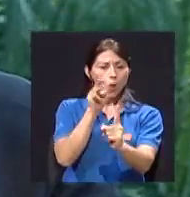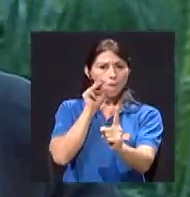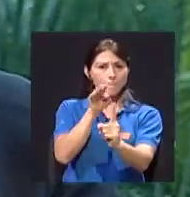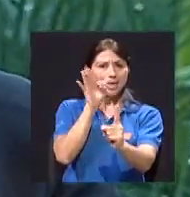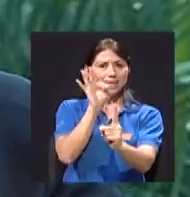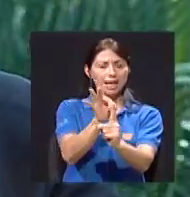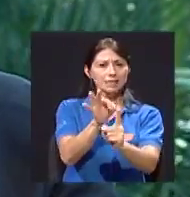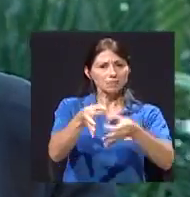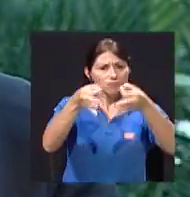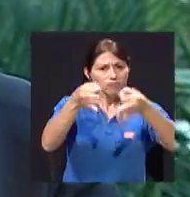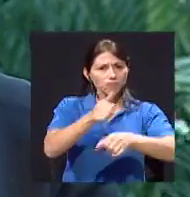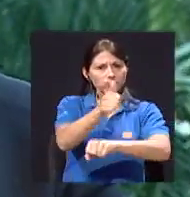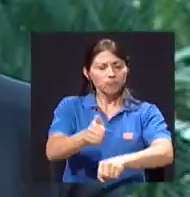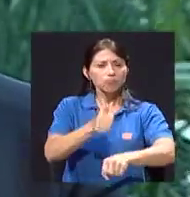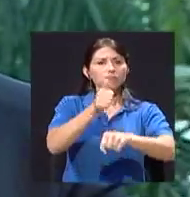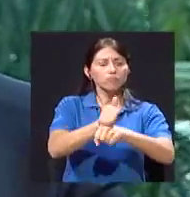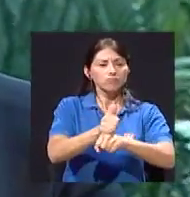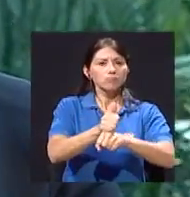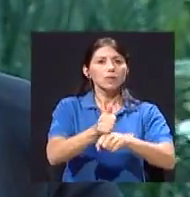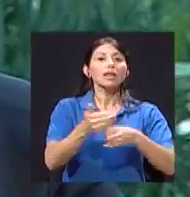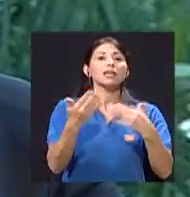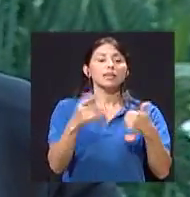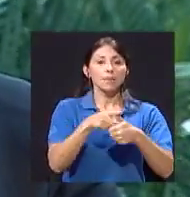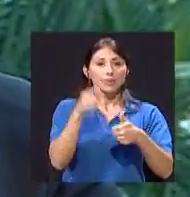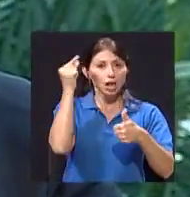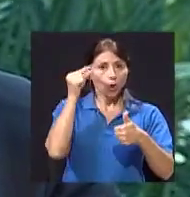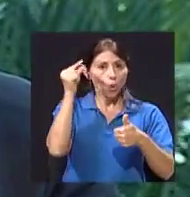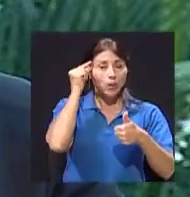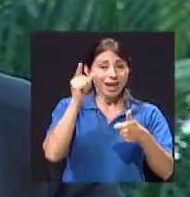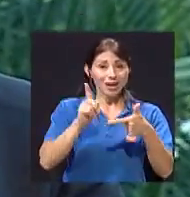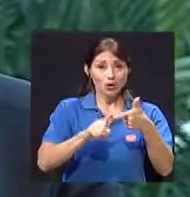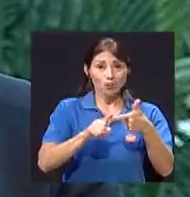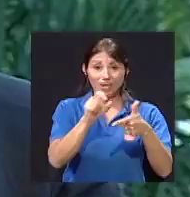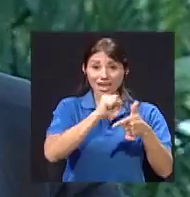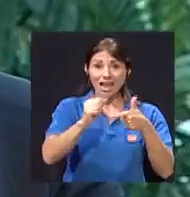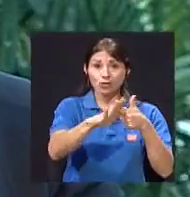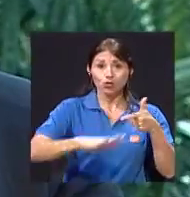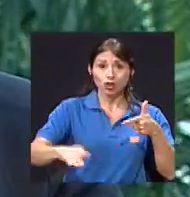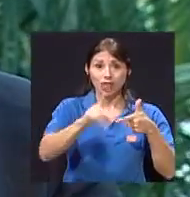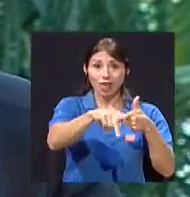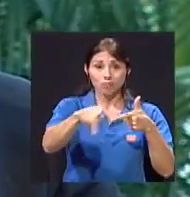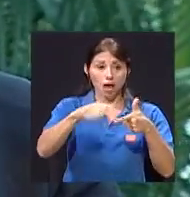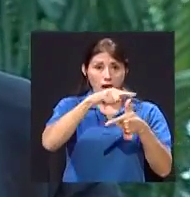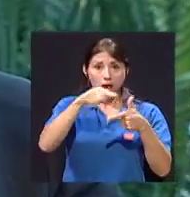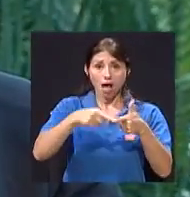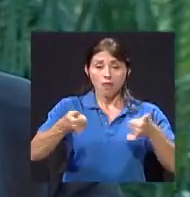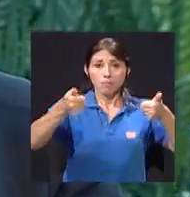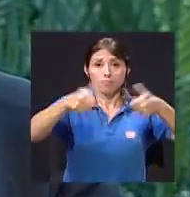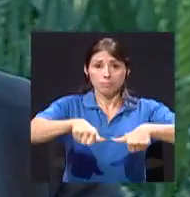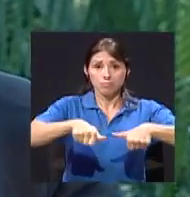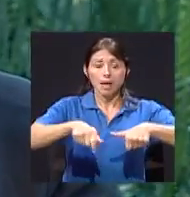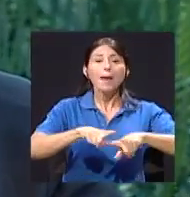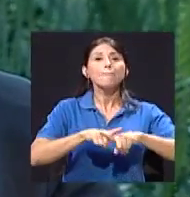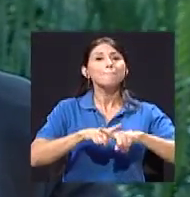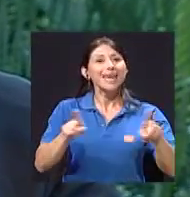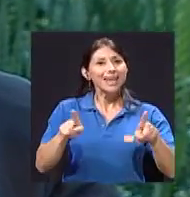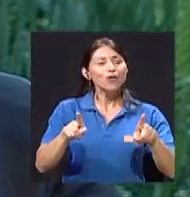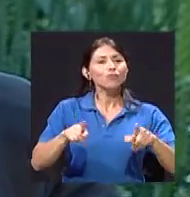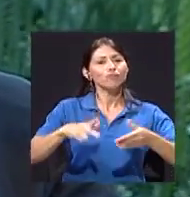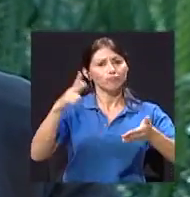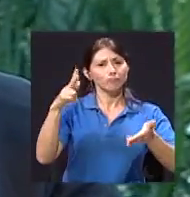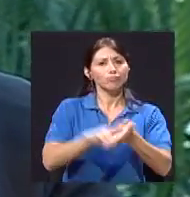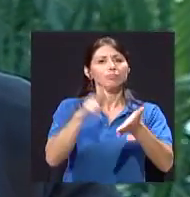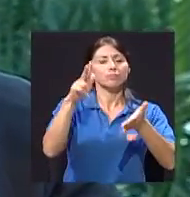sido pactadas entre el gobierno y el resto de la sociedad civil, pero que son aprobadas por la autoridad que en cada ámbito